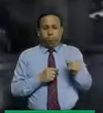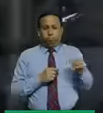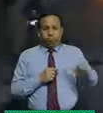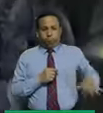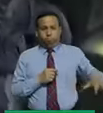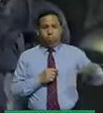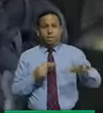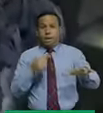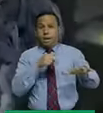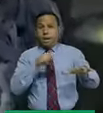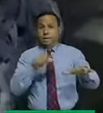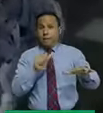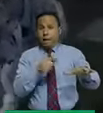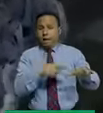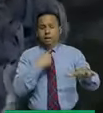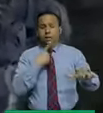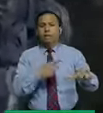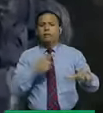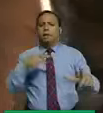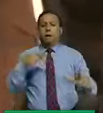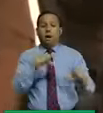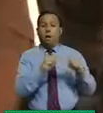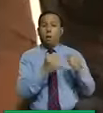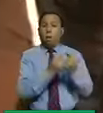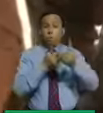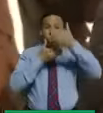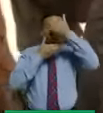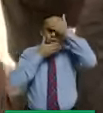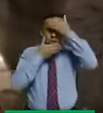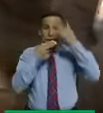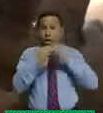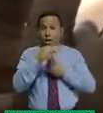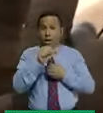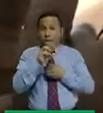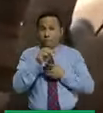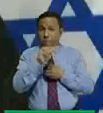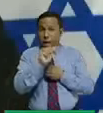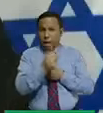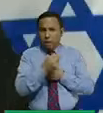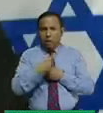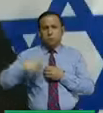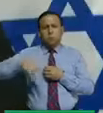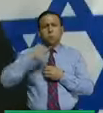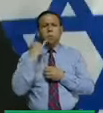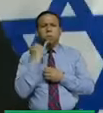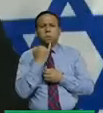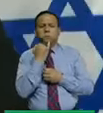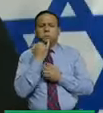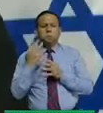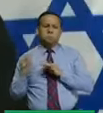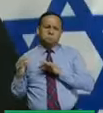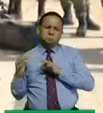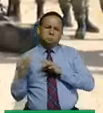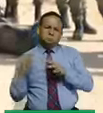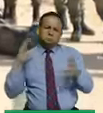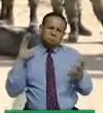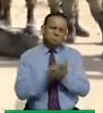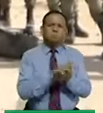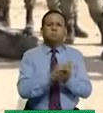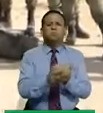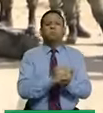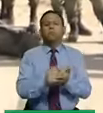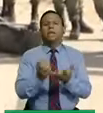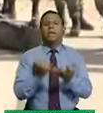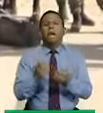Franja de Gaza, buscará terminar con el grupo terrorista Hamas. Sin embargo, el primer ministro israelí no dio detalles de cuándo se llevará a